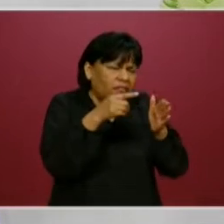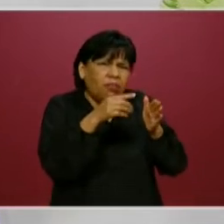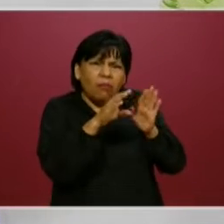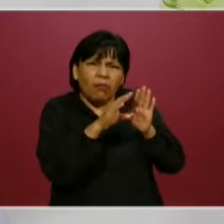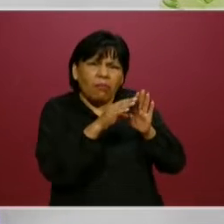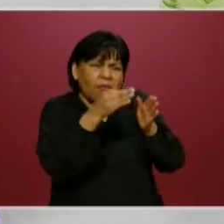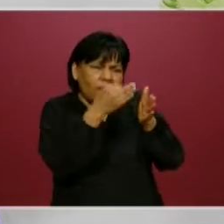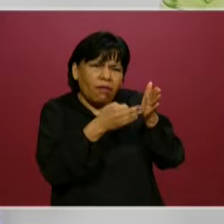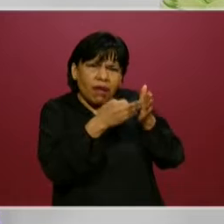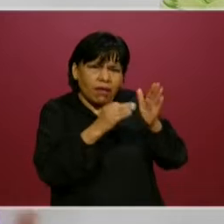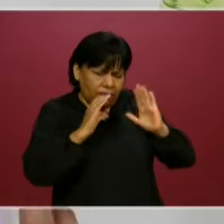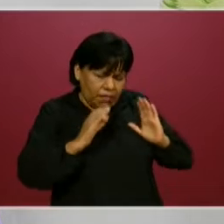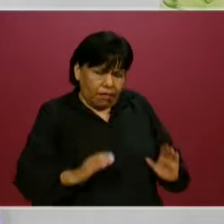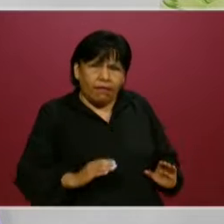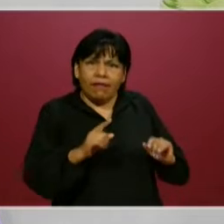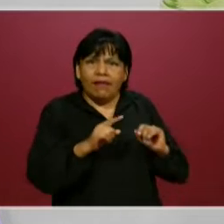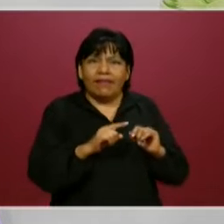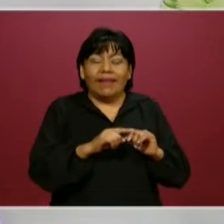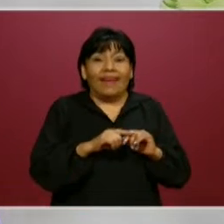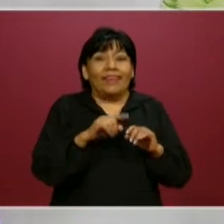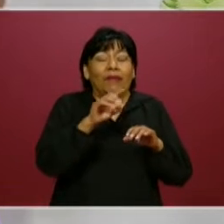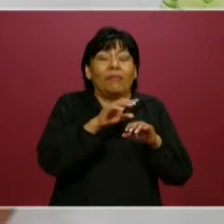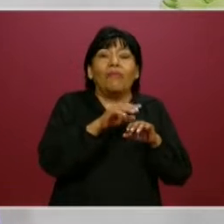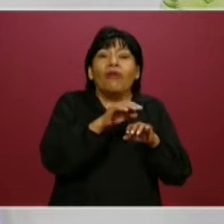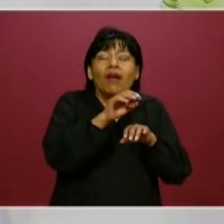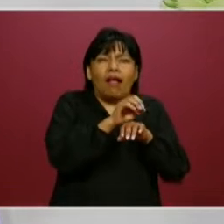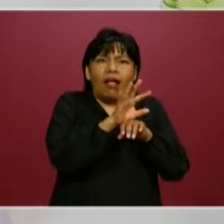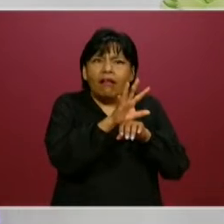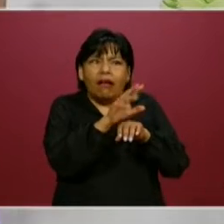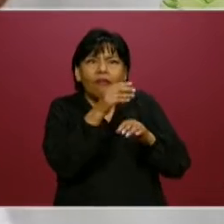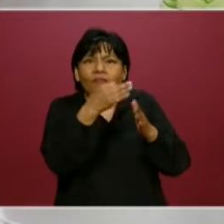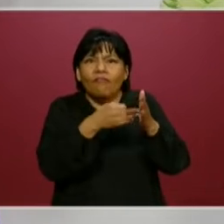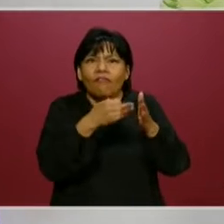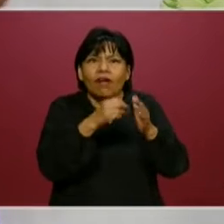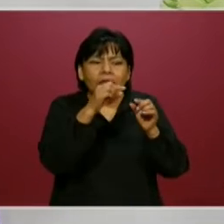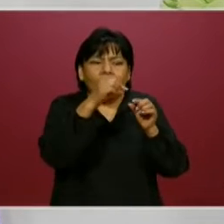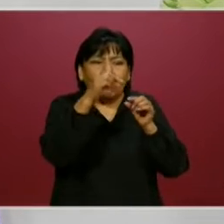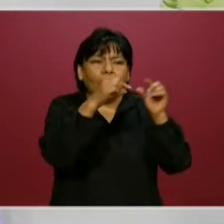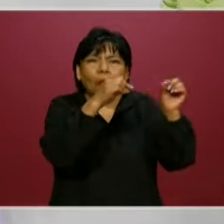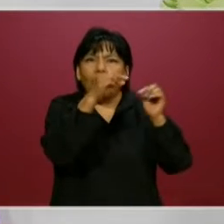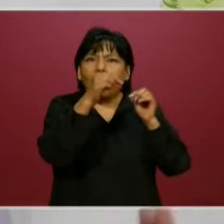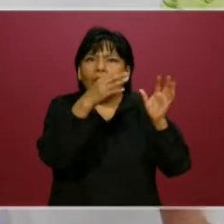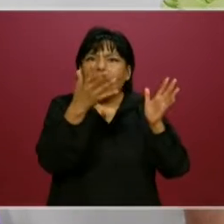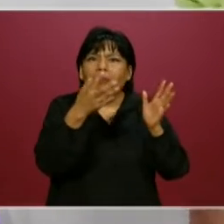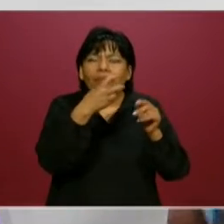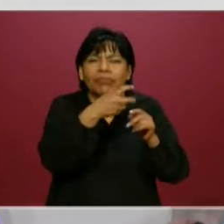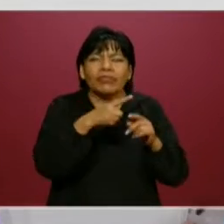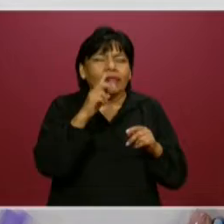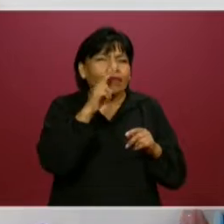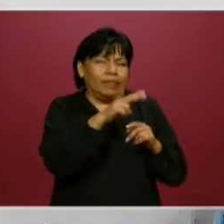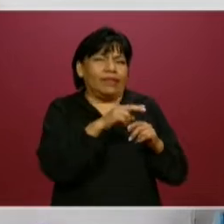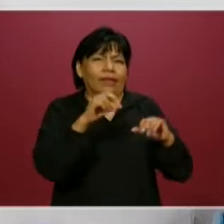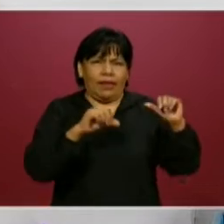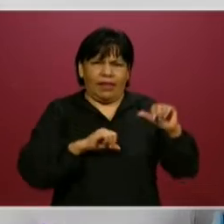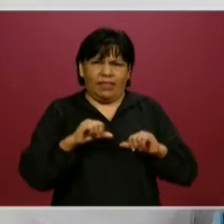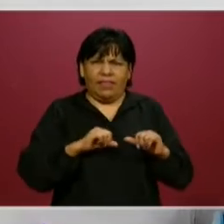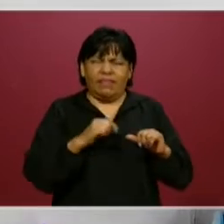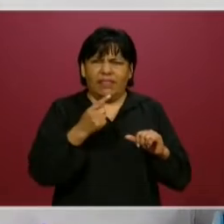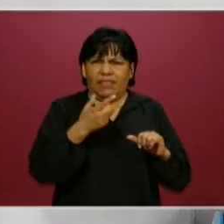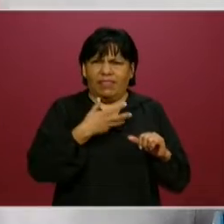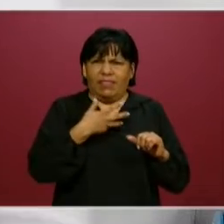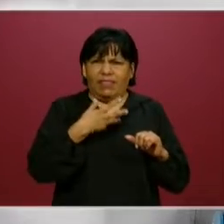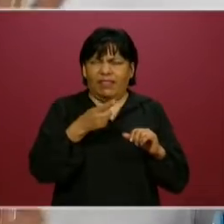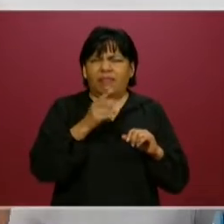tentáculos y en el caso del erizo son sus púas entonces la siguiente actividad va con va a